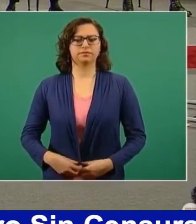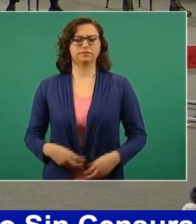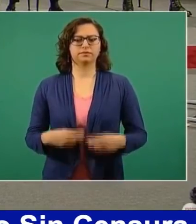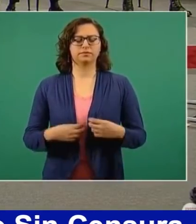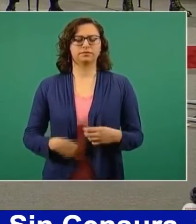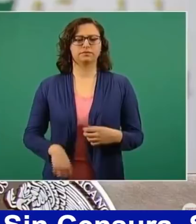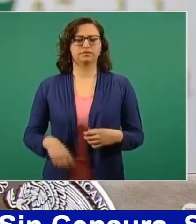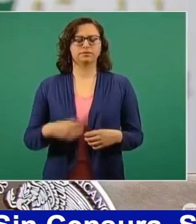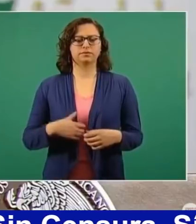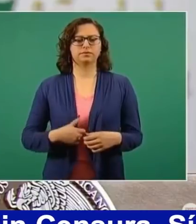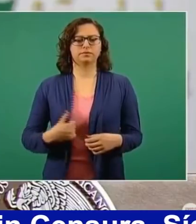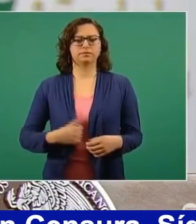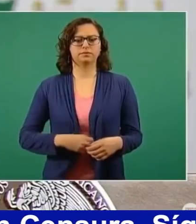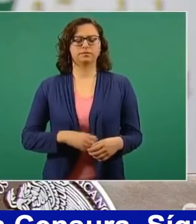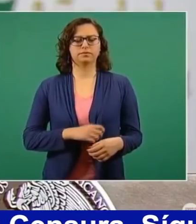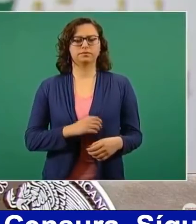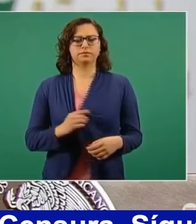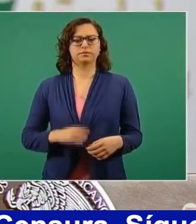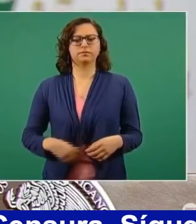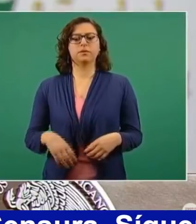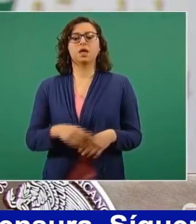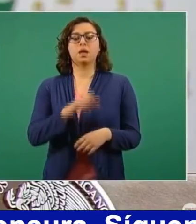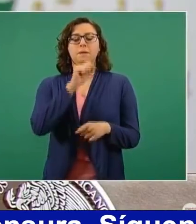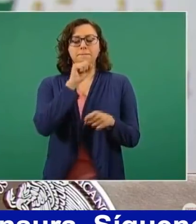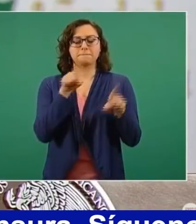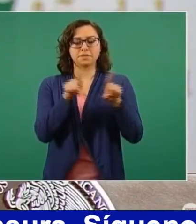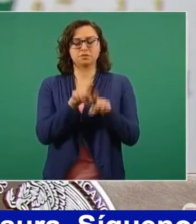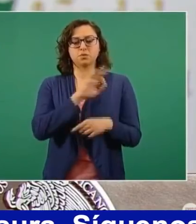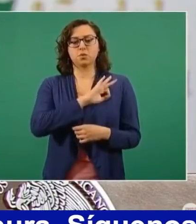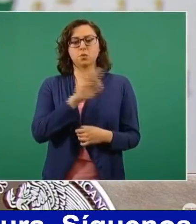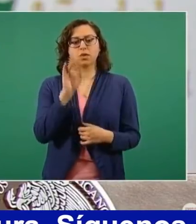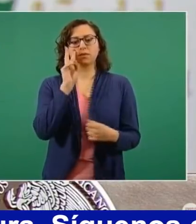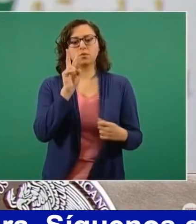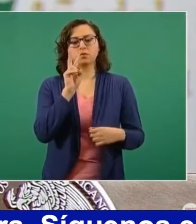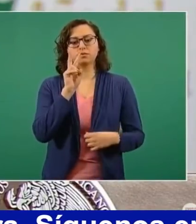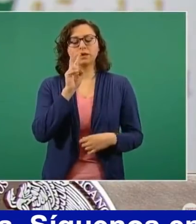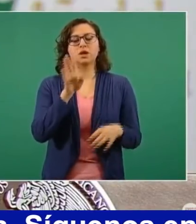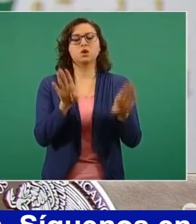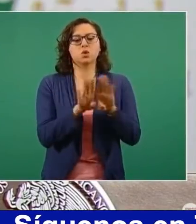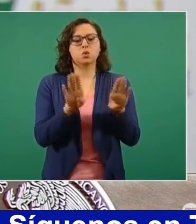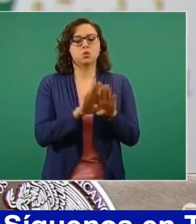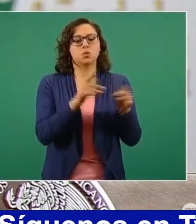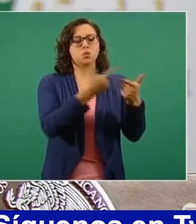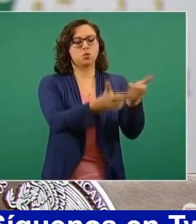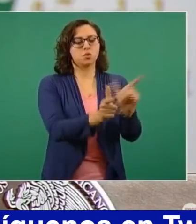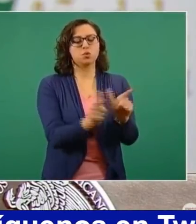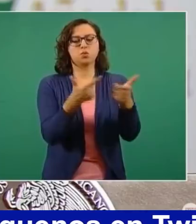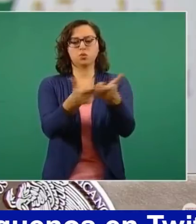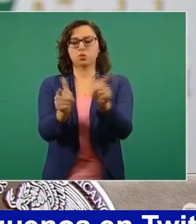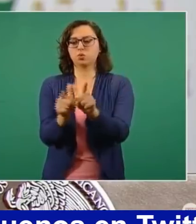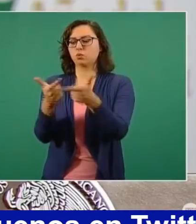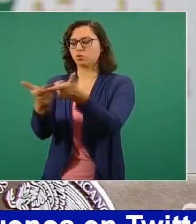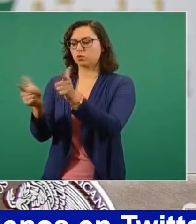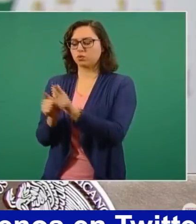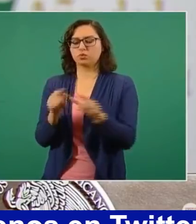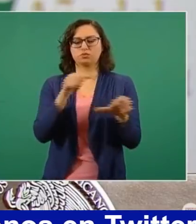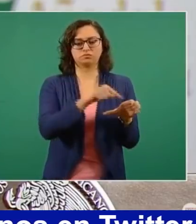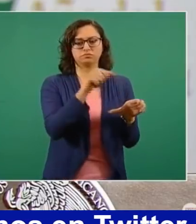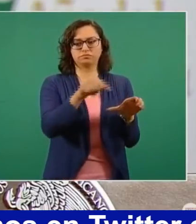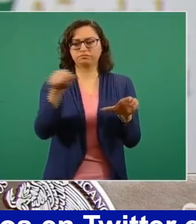está el personal de salud de primera línea y vemos que 940,239 personas han sido ya